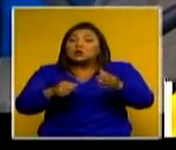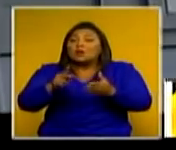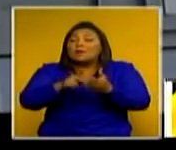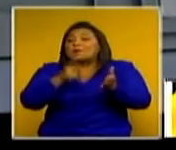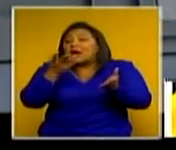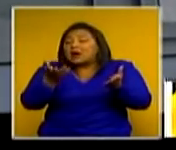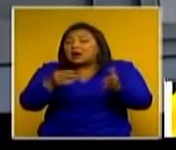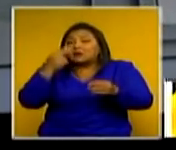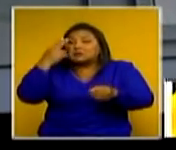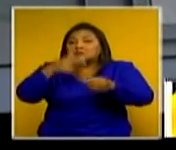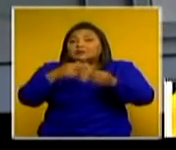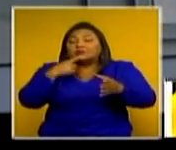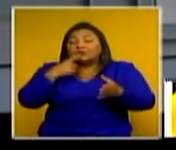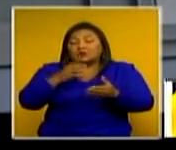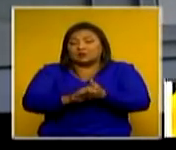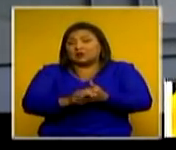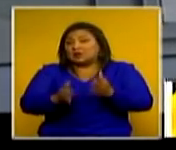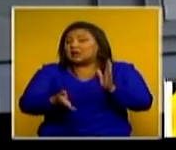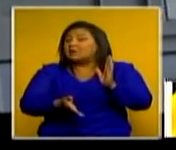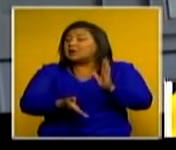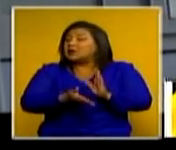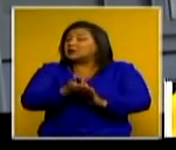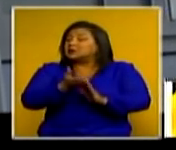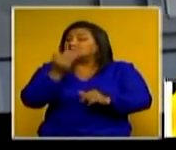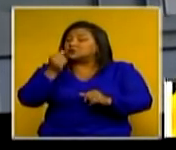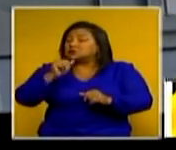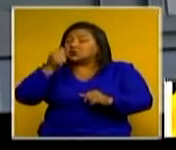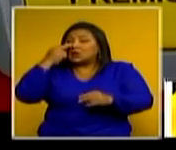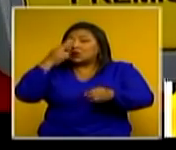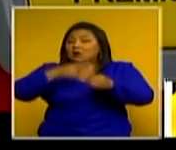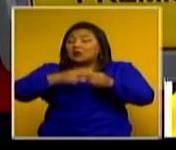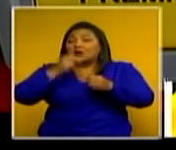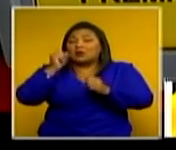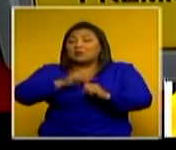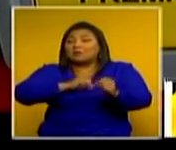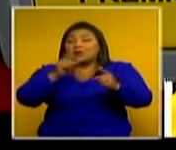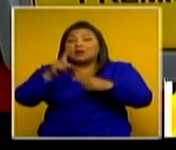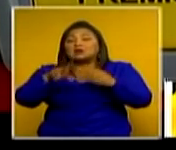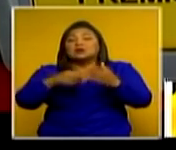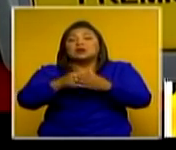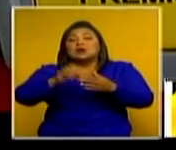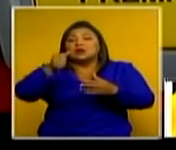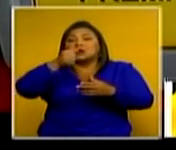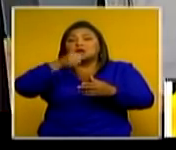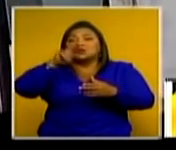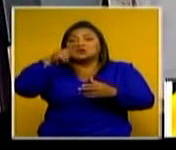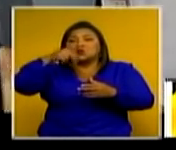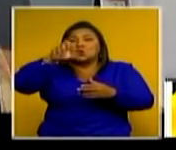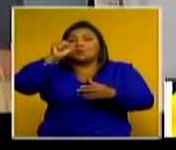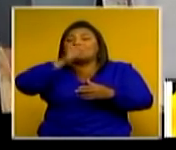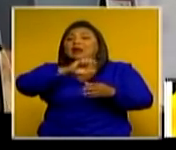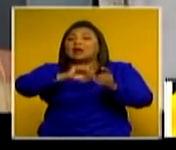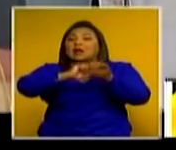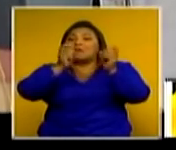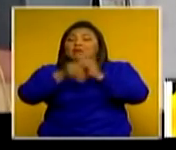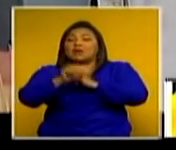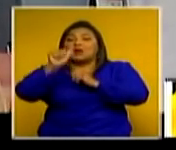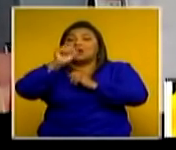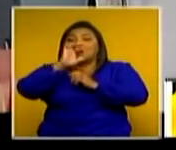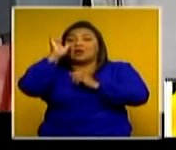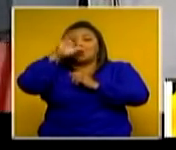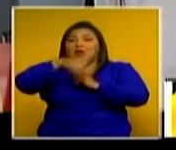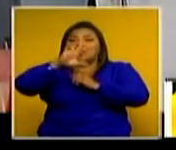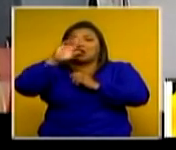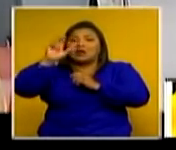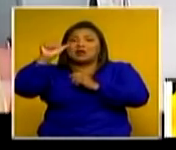eliminación del subsidio a la gasolina se registrará una masiva migración del consumo de súper a extra por eso a esta última se